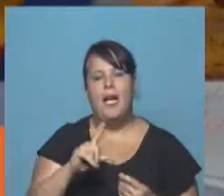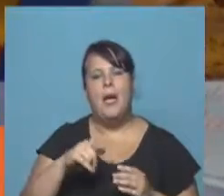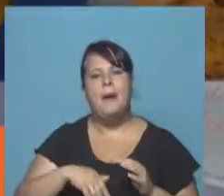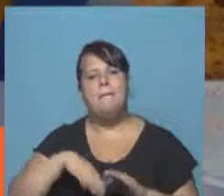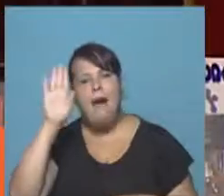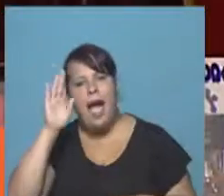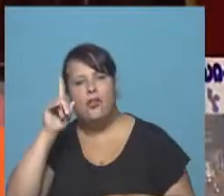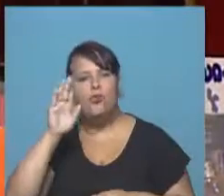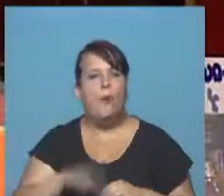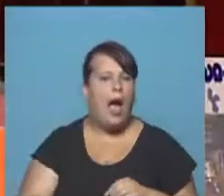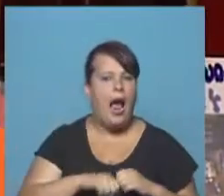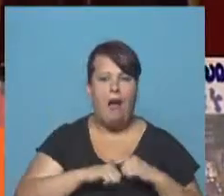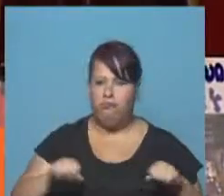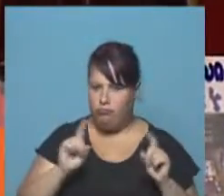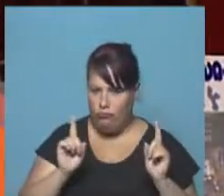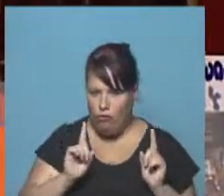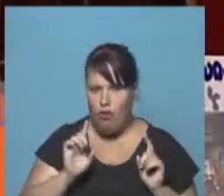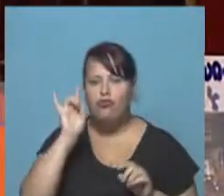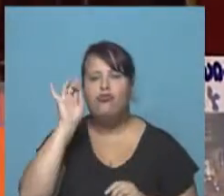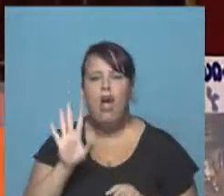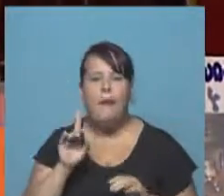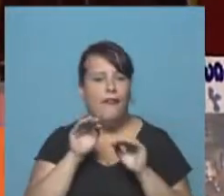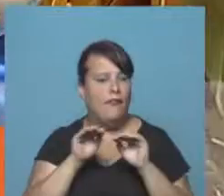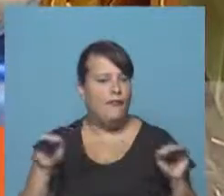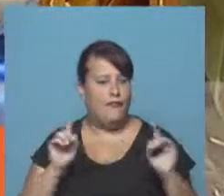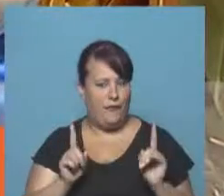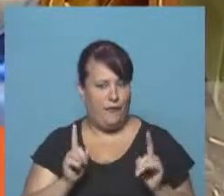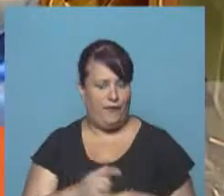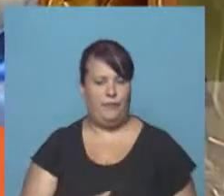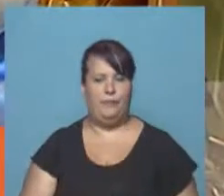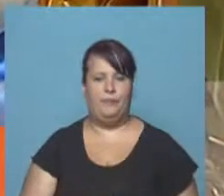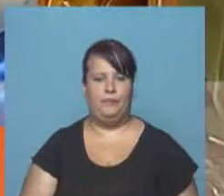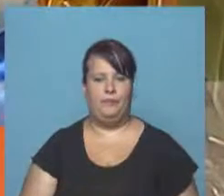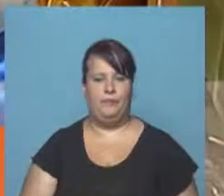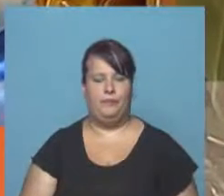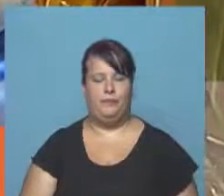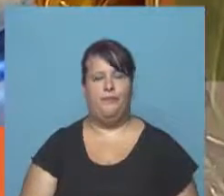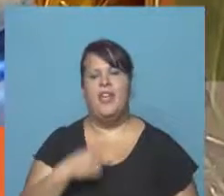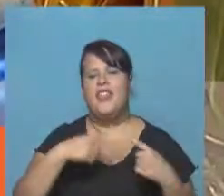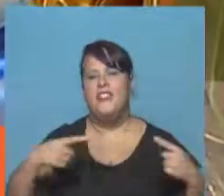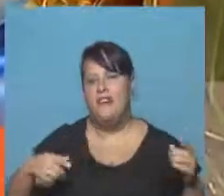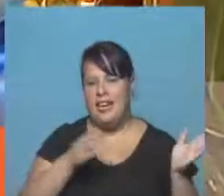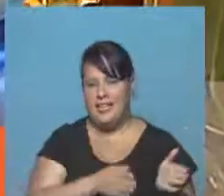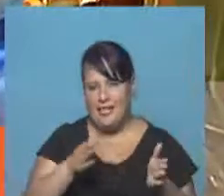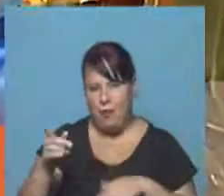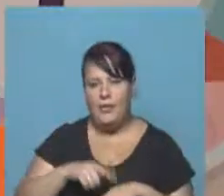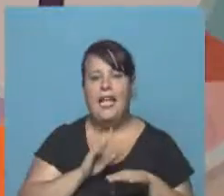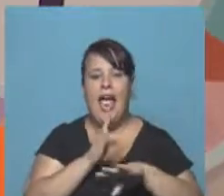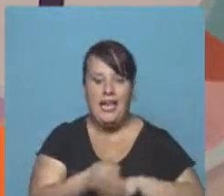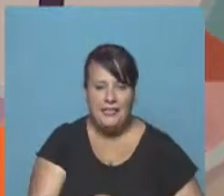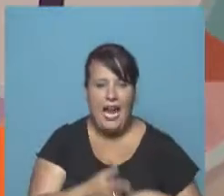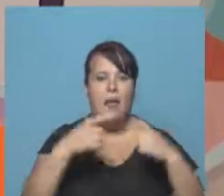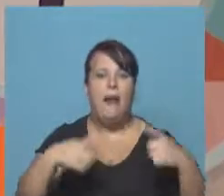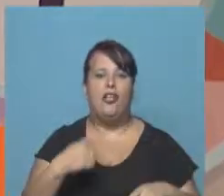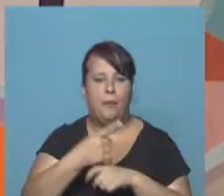bajar ni aumentar de peso sino tan sólo lograr mantenerlo y tener distintas instancias tienes una entrada tienes un